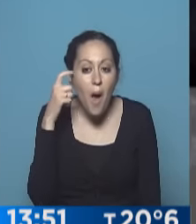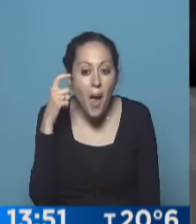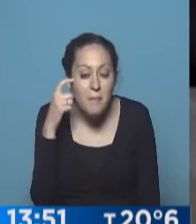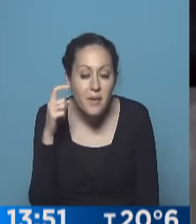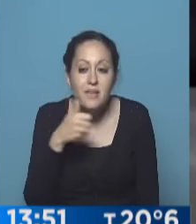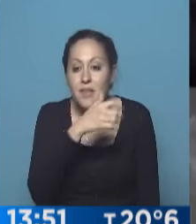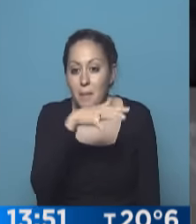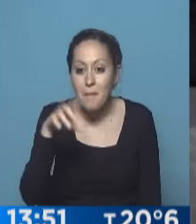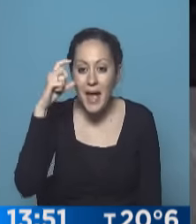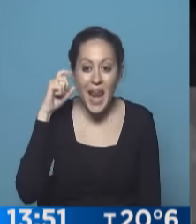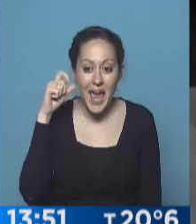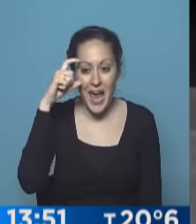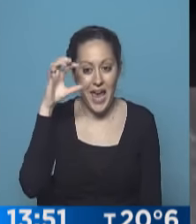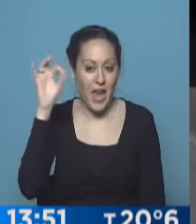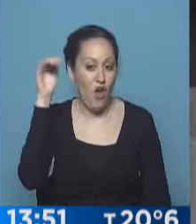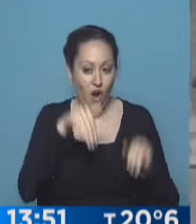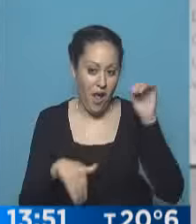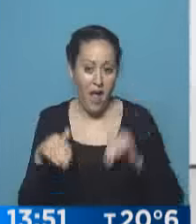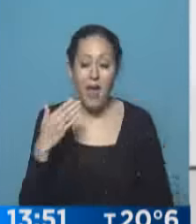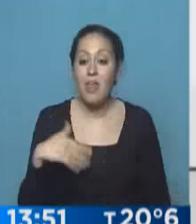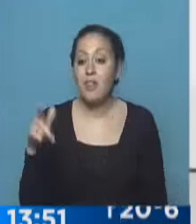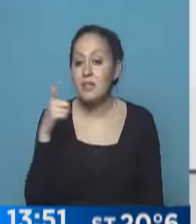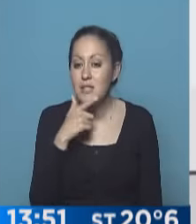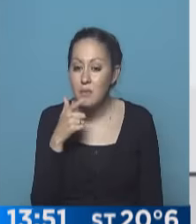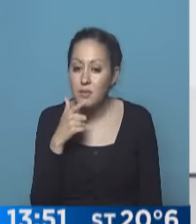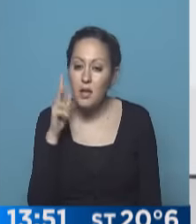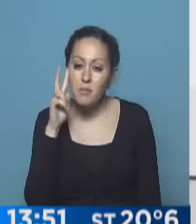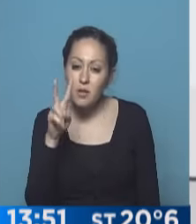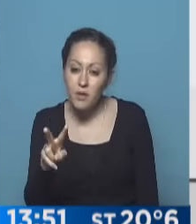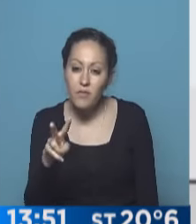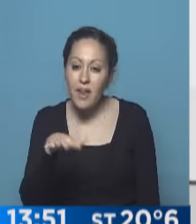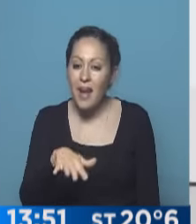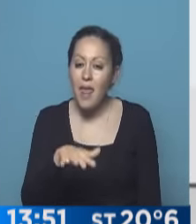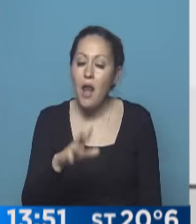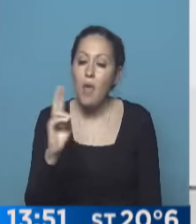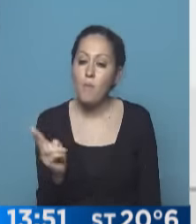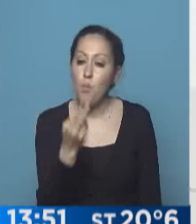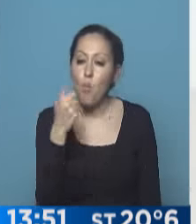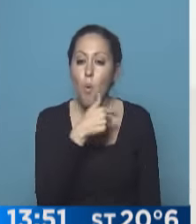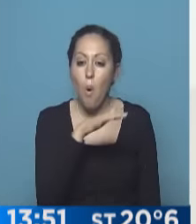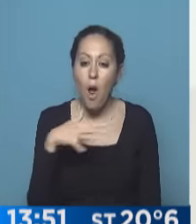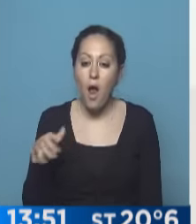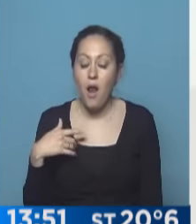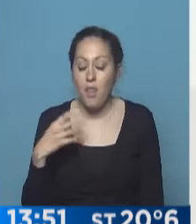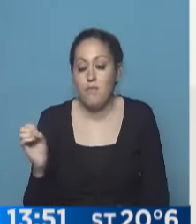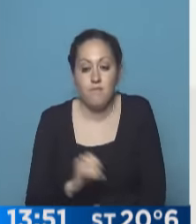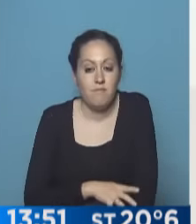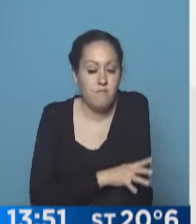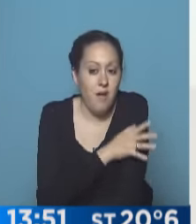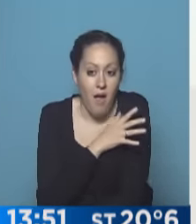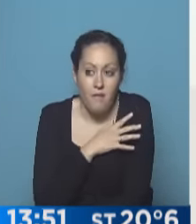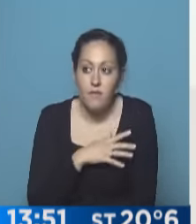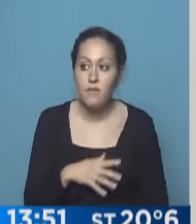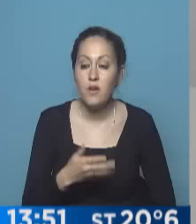Egeo. En septiembre, la foto del cuerpo sin vida del pequeño Aylan Kurdi fue determinante. Y Fiorella